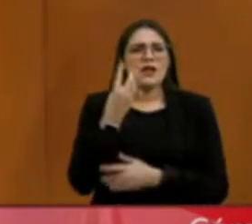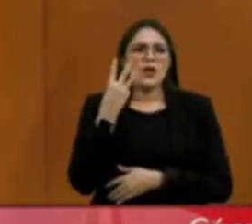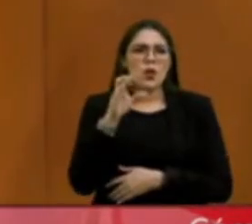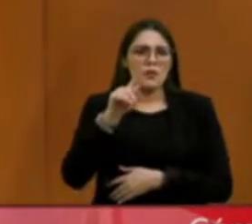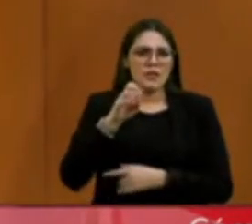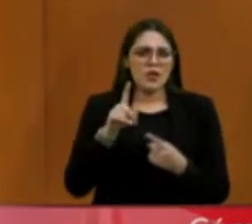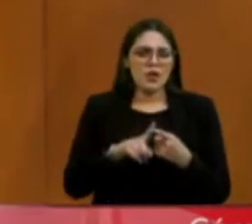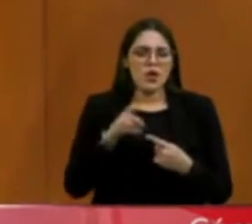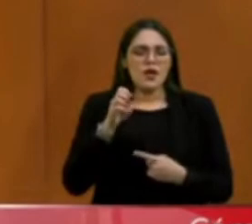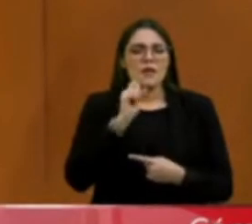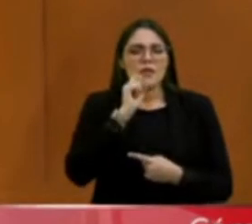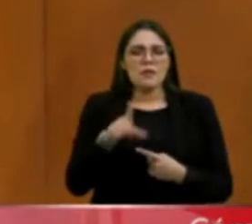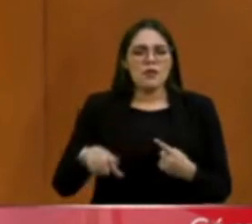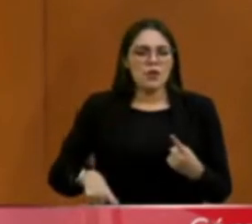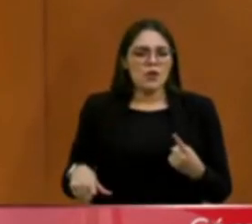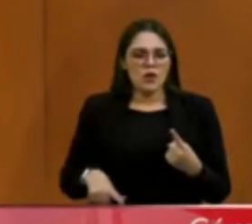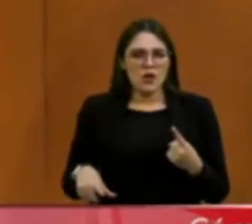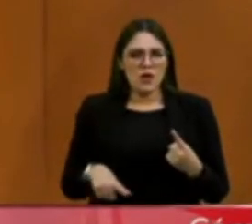Poder Judicial